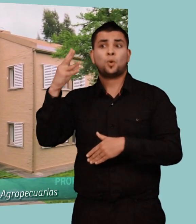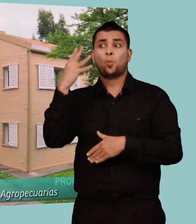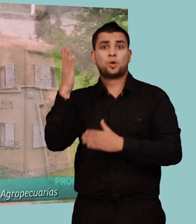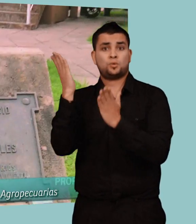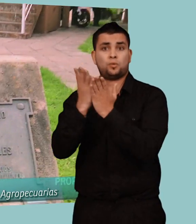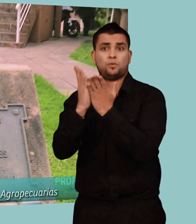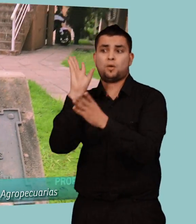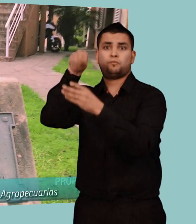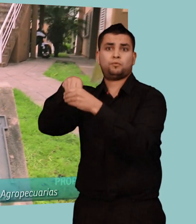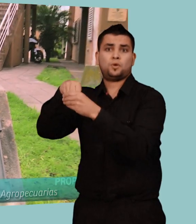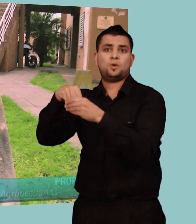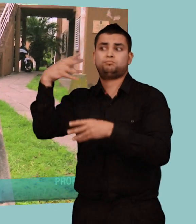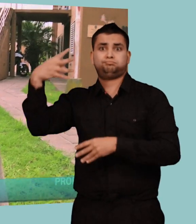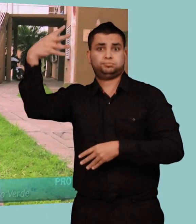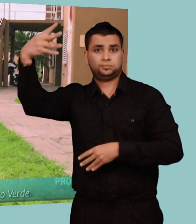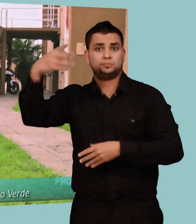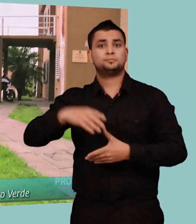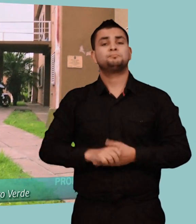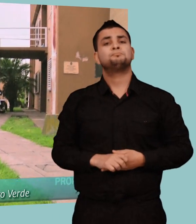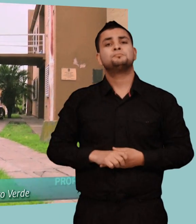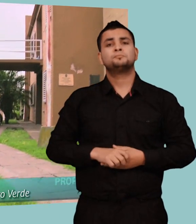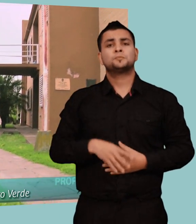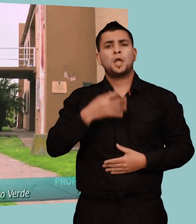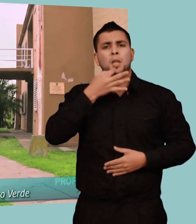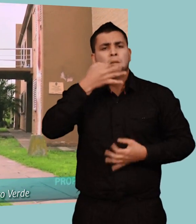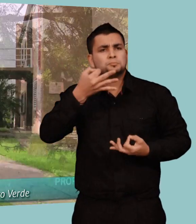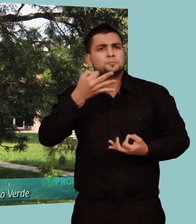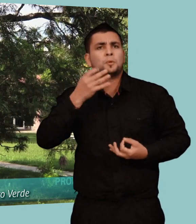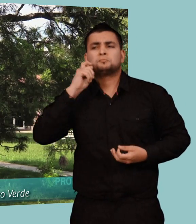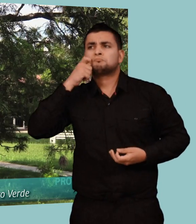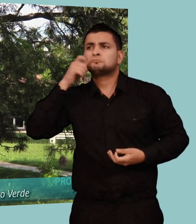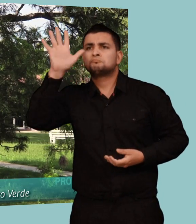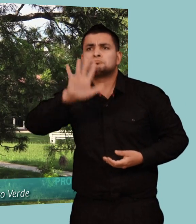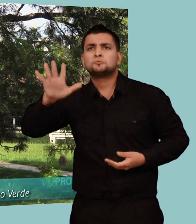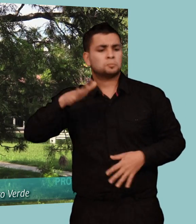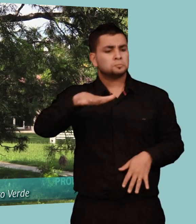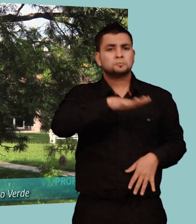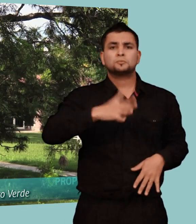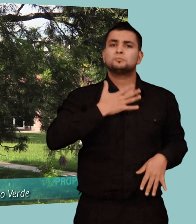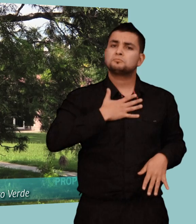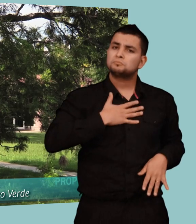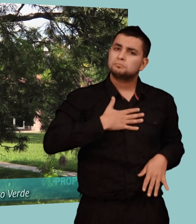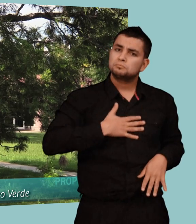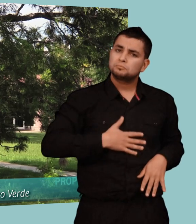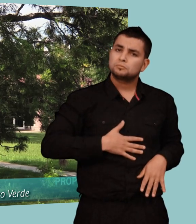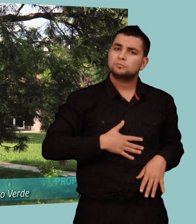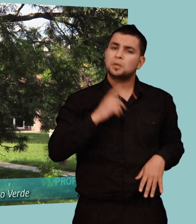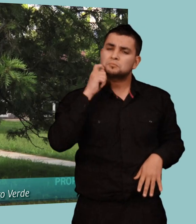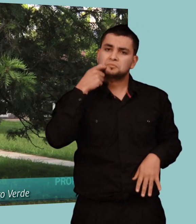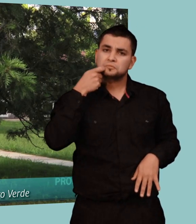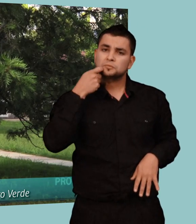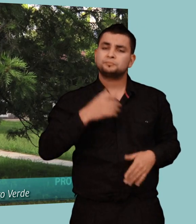cuatro estudiantes por departamento. La verdad que muy lindas las instalaciones acá en general, el pueblo muy tranquilo, muy lindo.